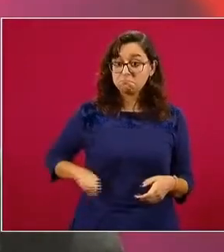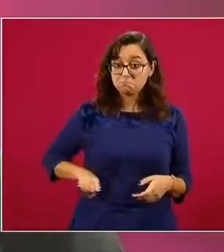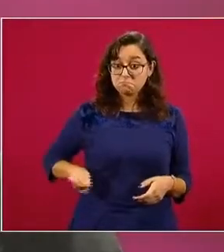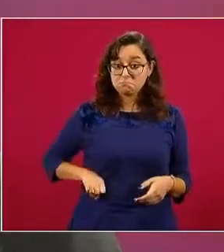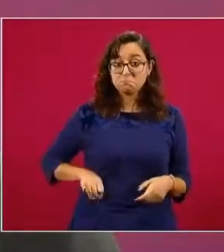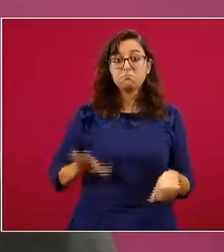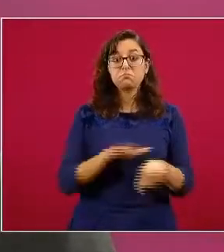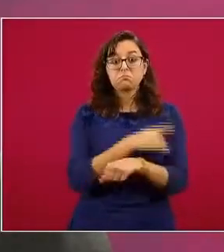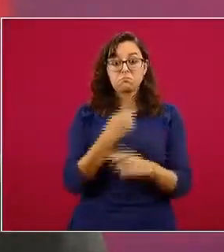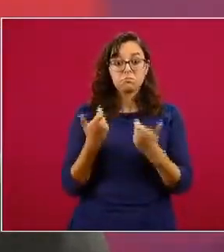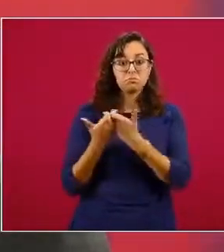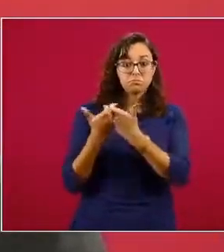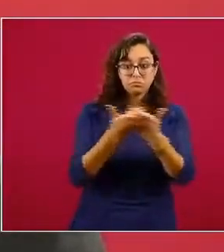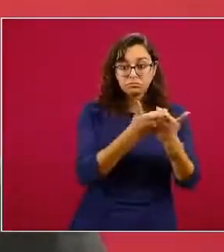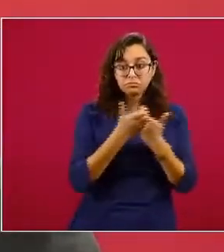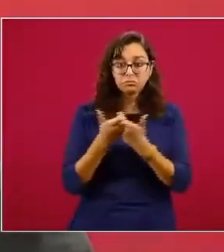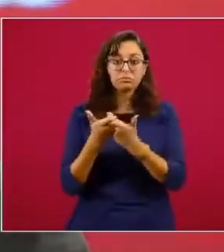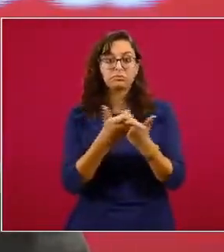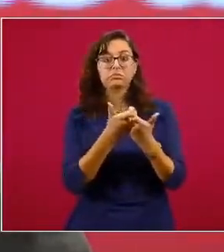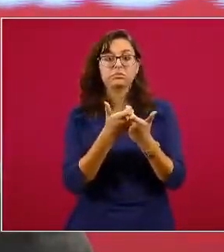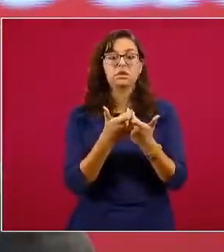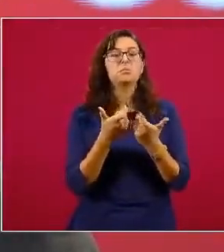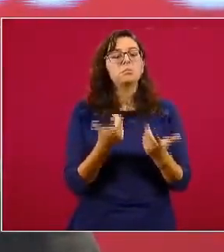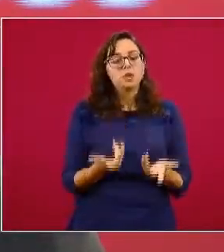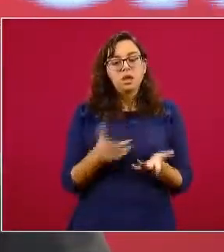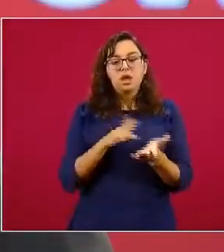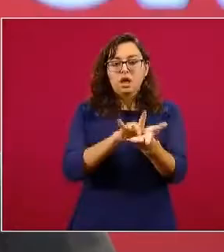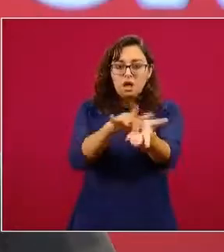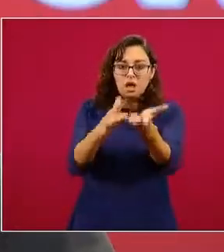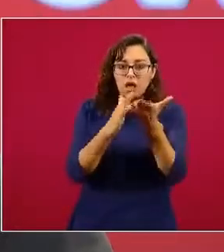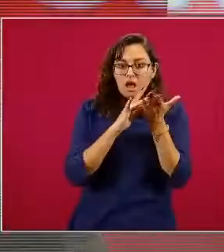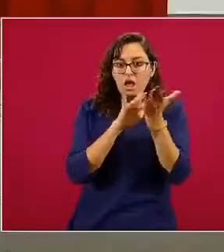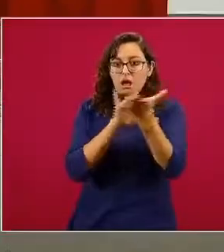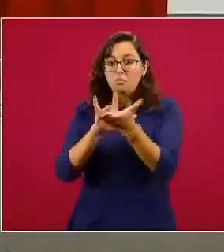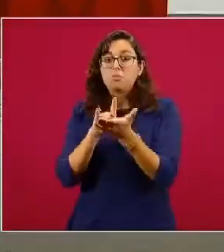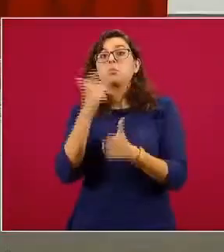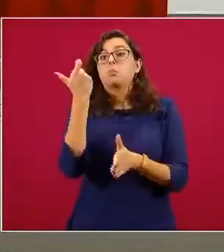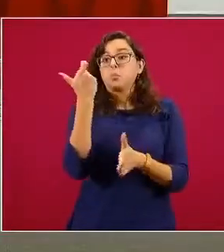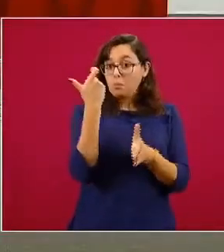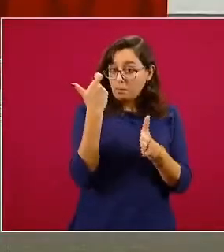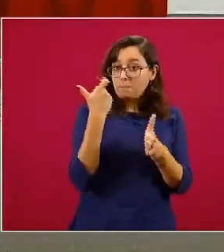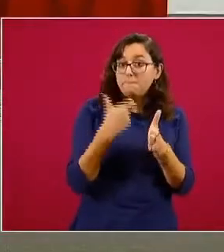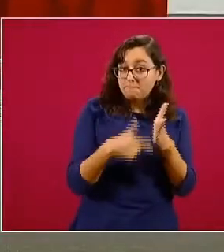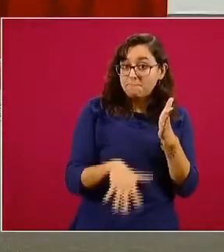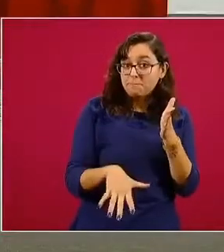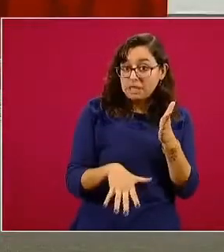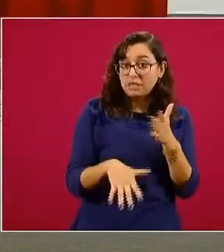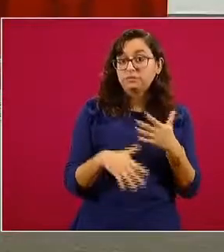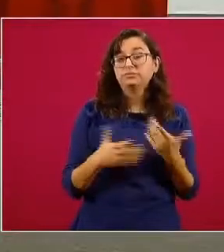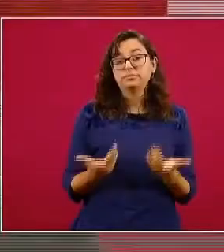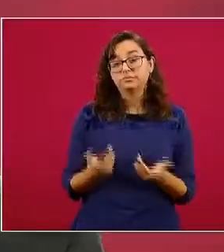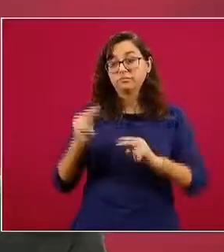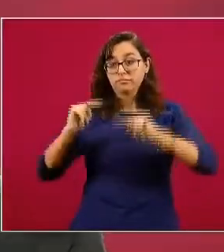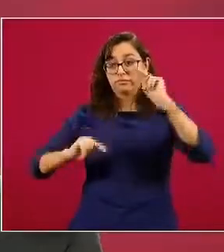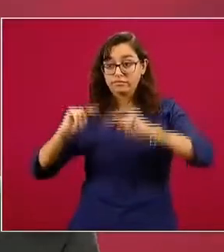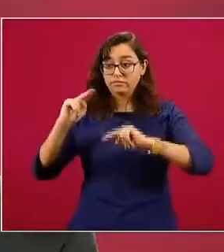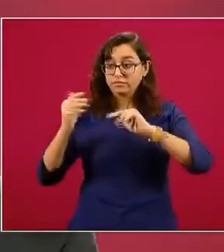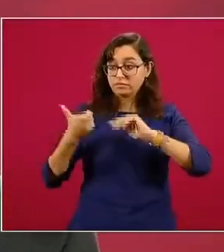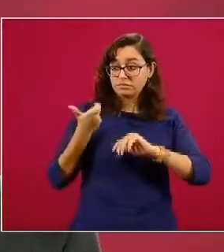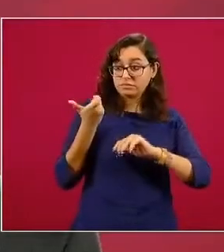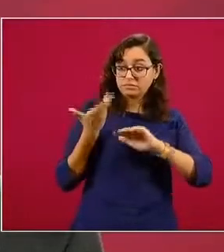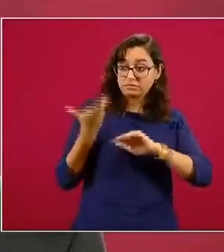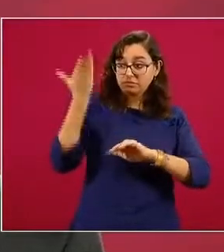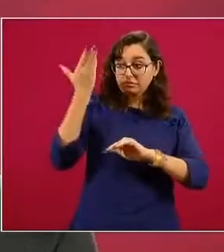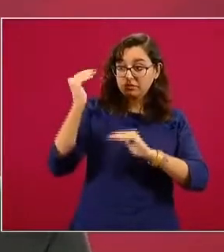esquema solidario, tiene costos de referencia para países con altos nivel de ingresos, ingresos medios,